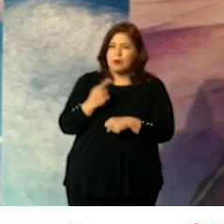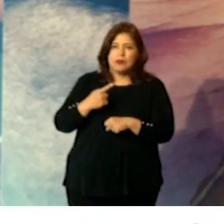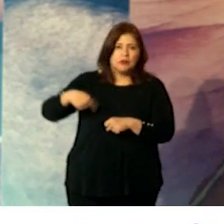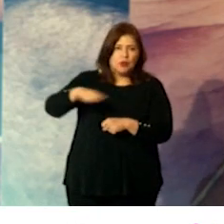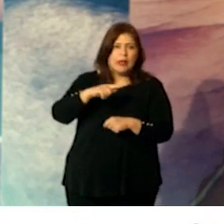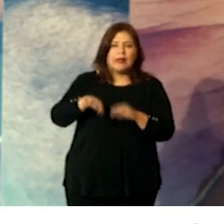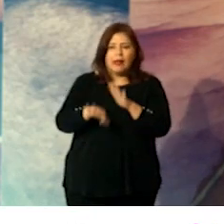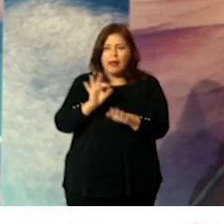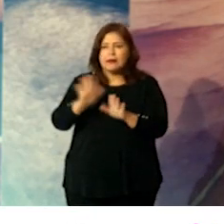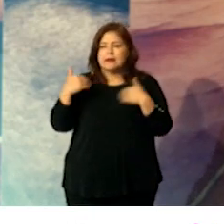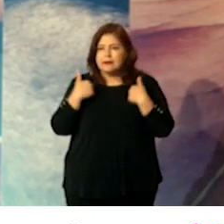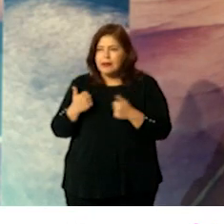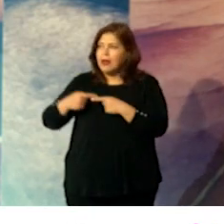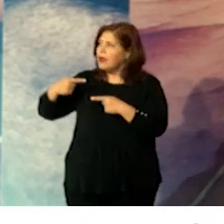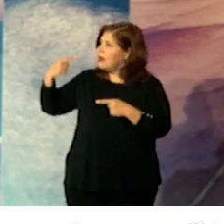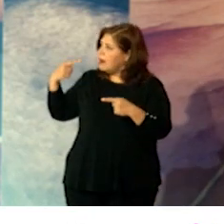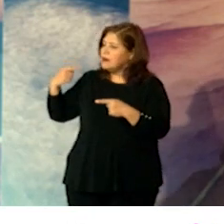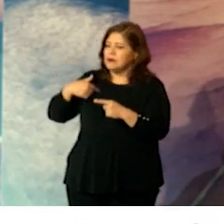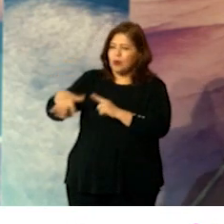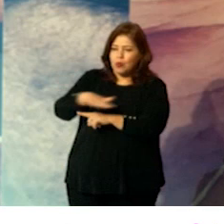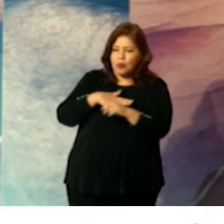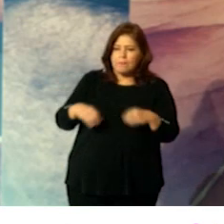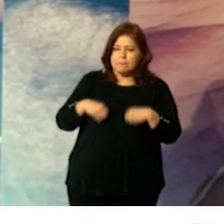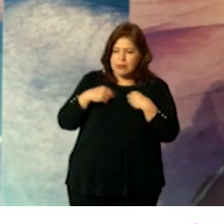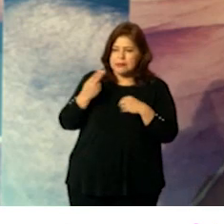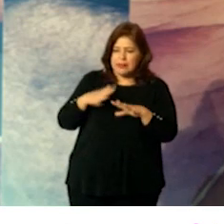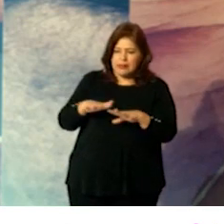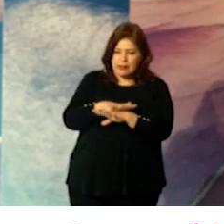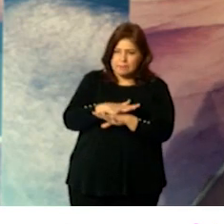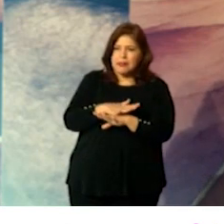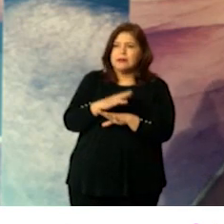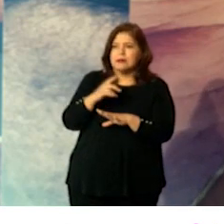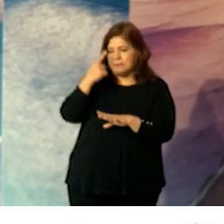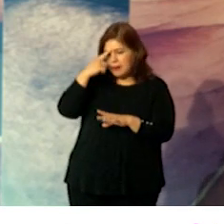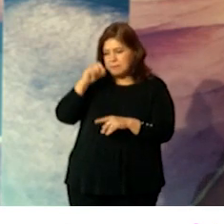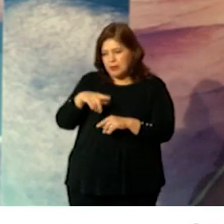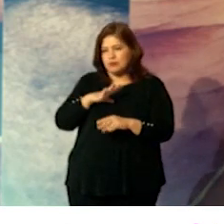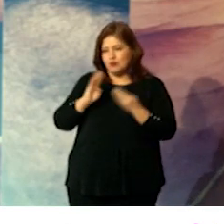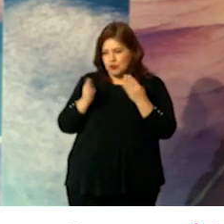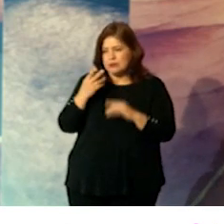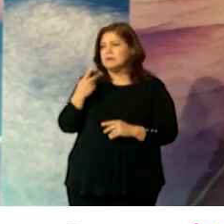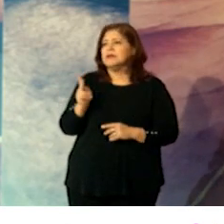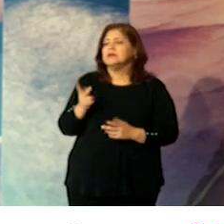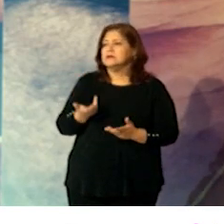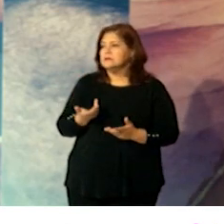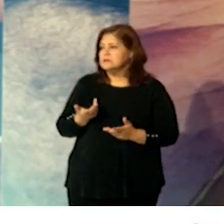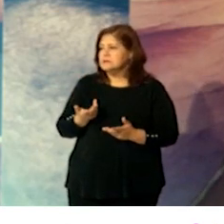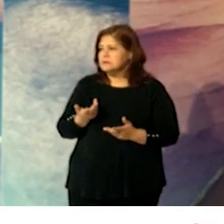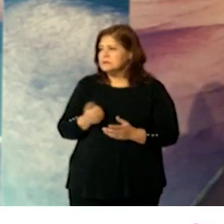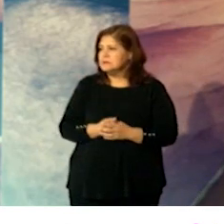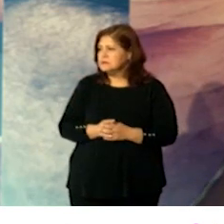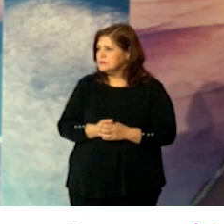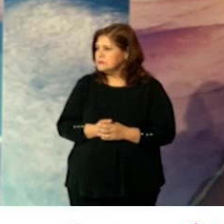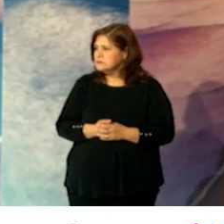entendemos cómo vivimos y el entorno con el que convivimos va a cambiar la forma que entendemos el mundo. Pero yo también soy parte de